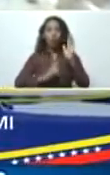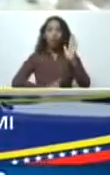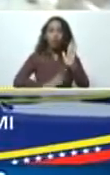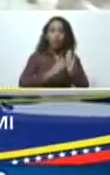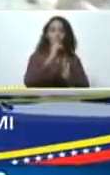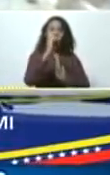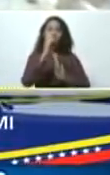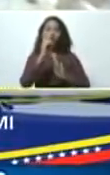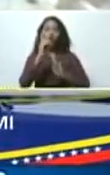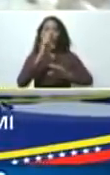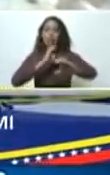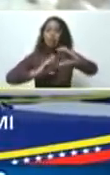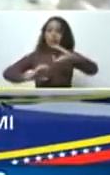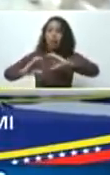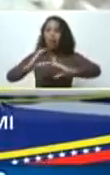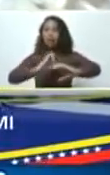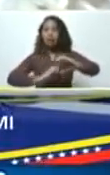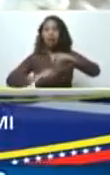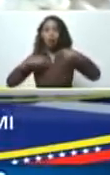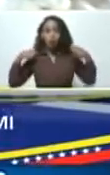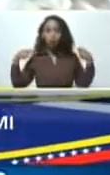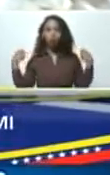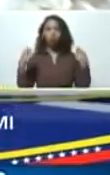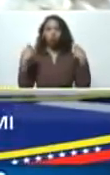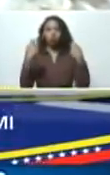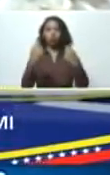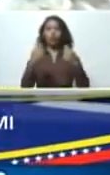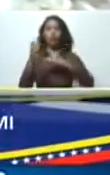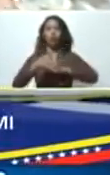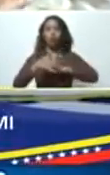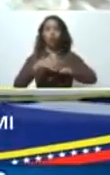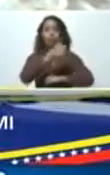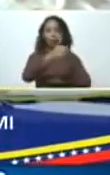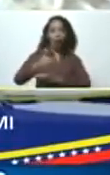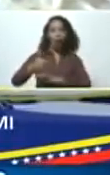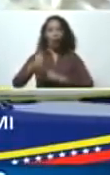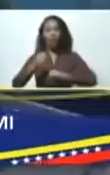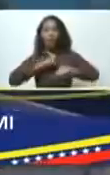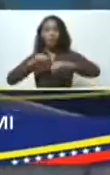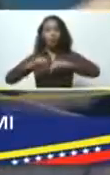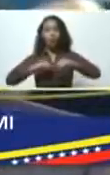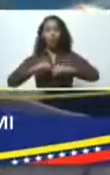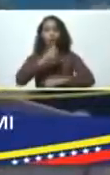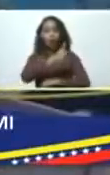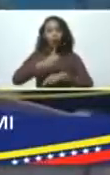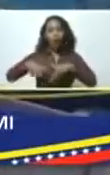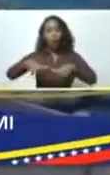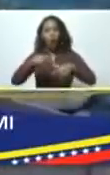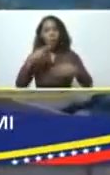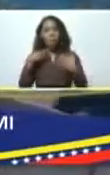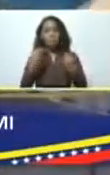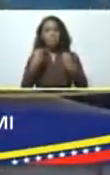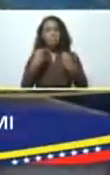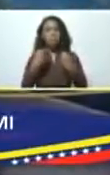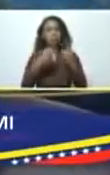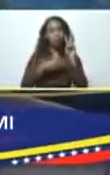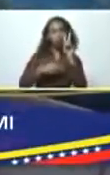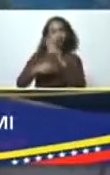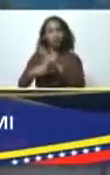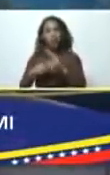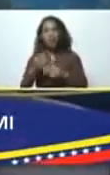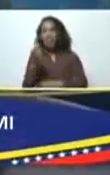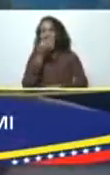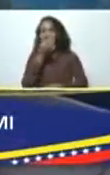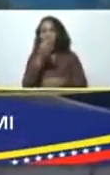desarrollándose con la ciencia, la innovación, la tecnología en cada motor, en cada área, para que veamos un reverdecer